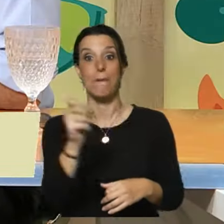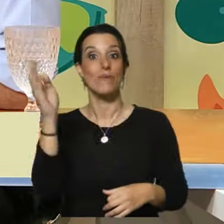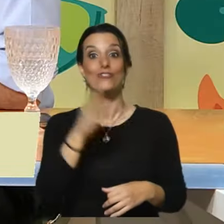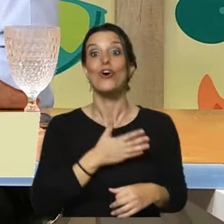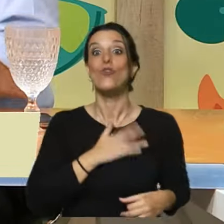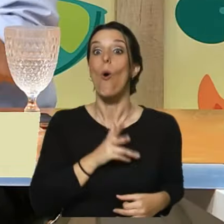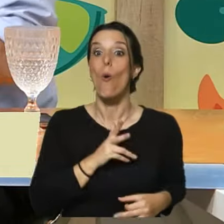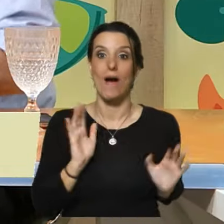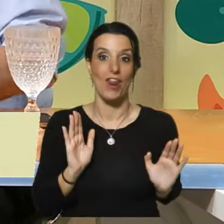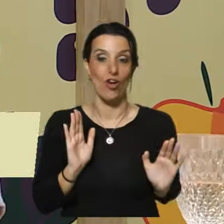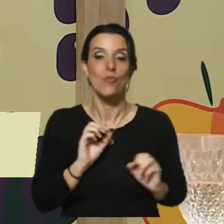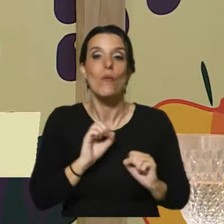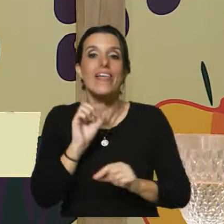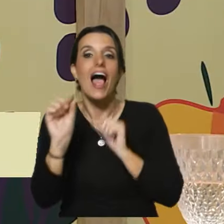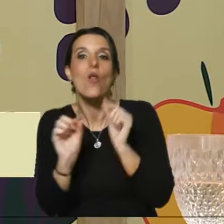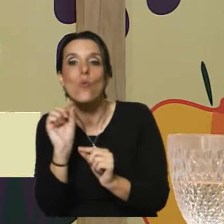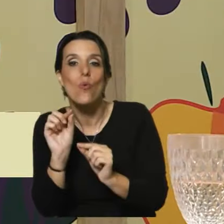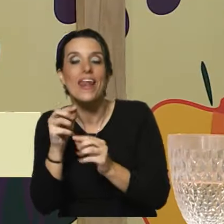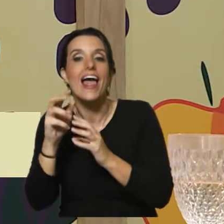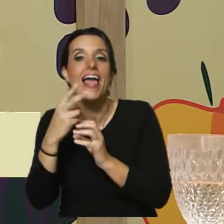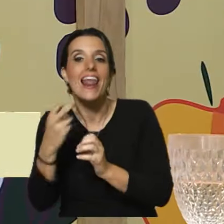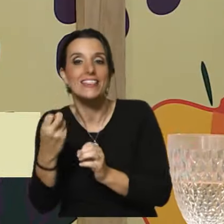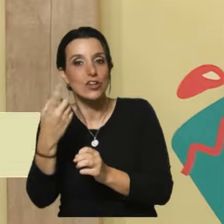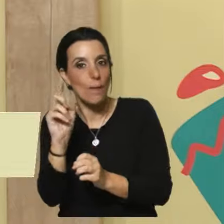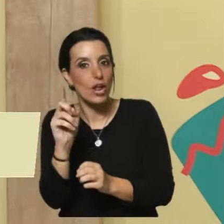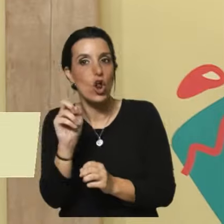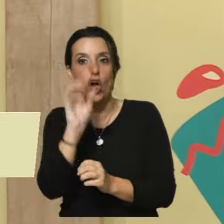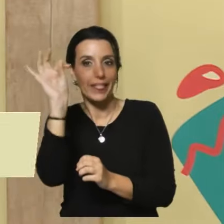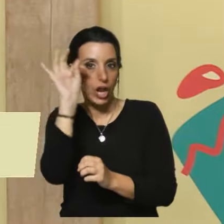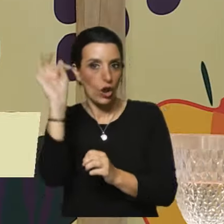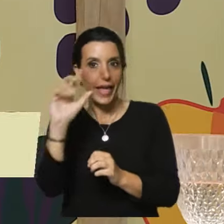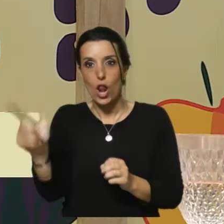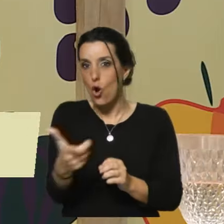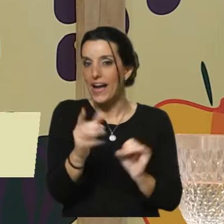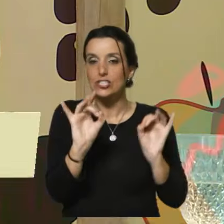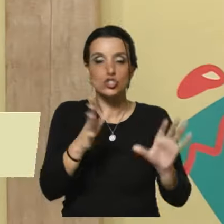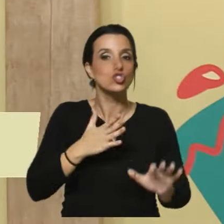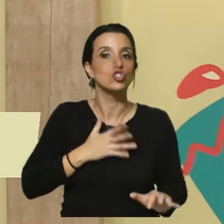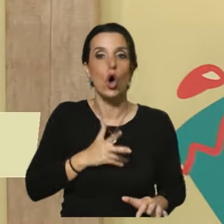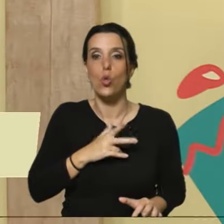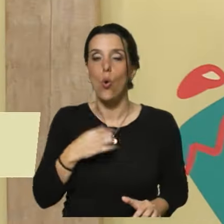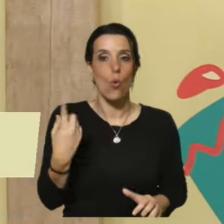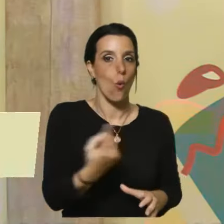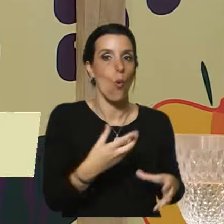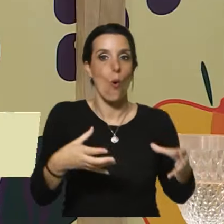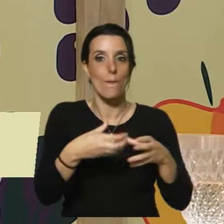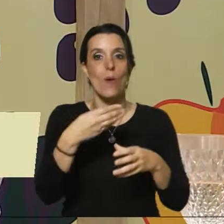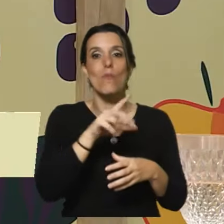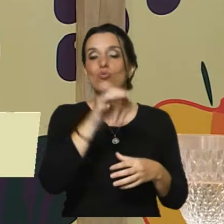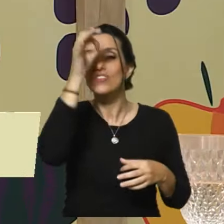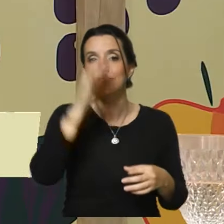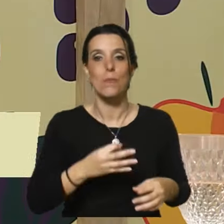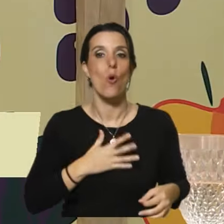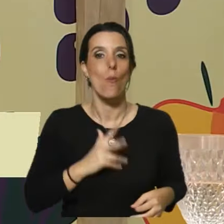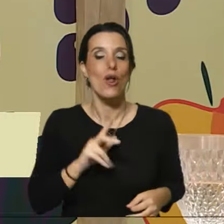en eso podrá haber algún pedal algún efecto pero no hay manera de que de que en un Plus aparezca